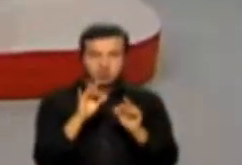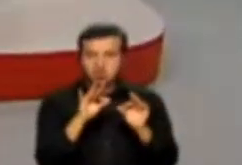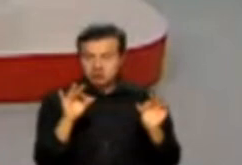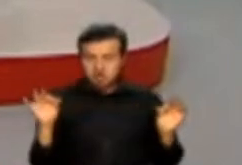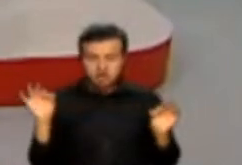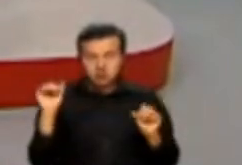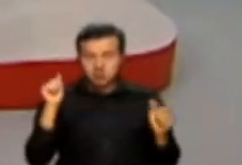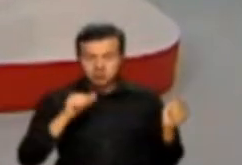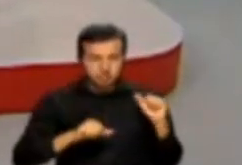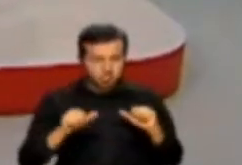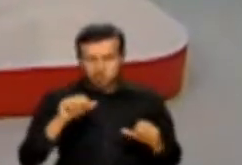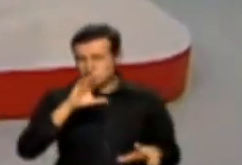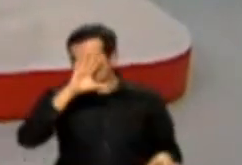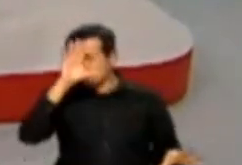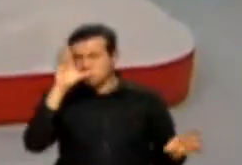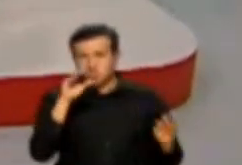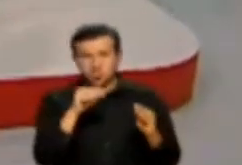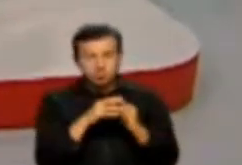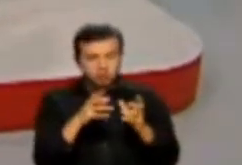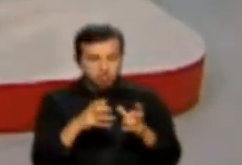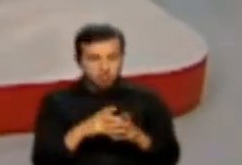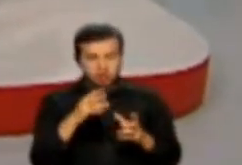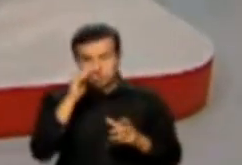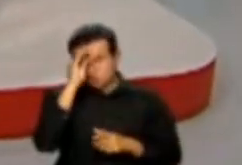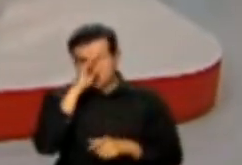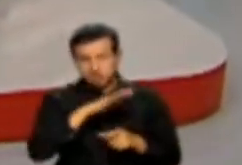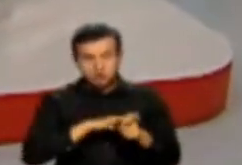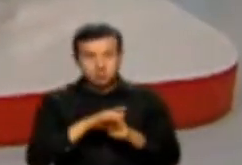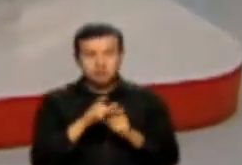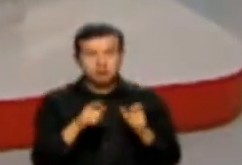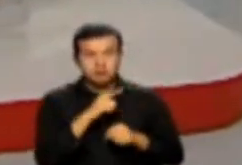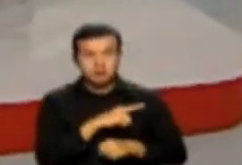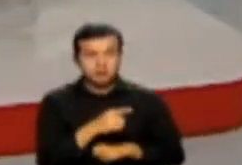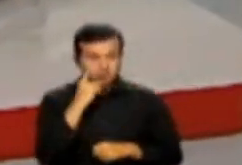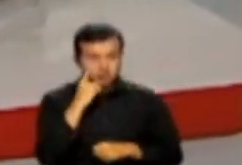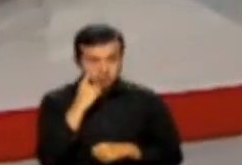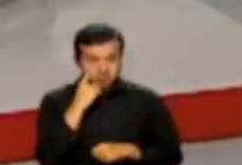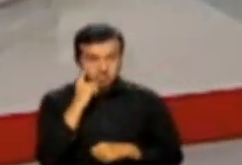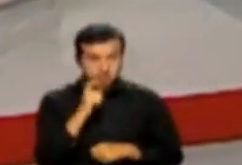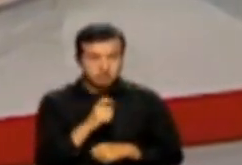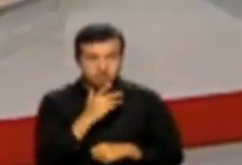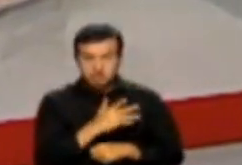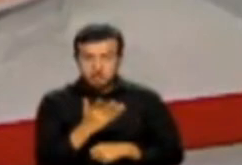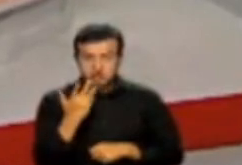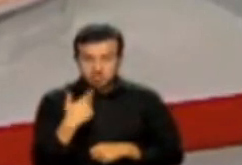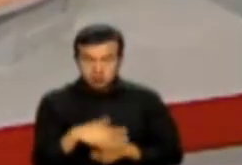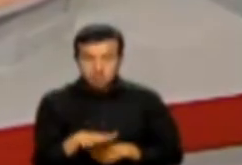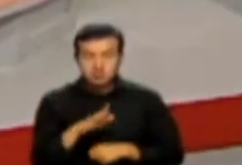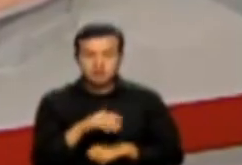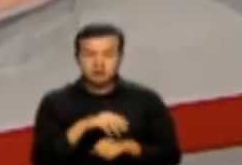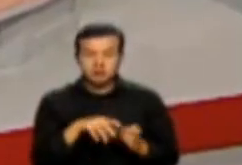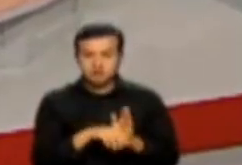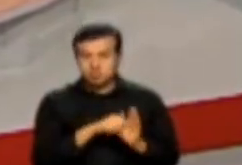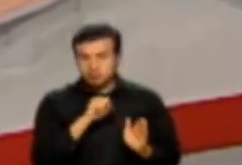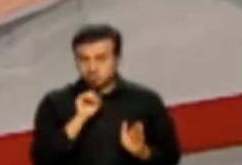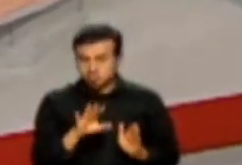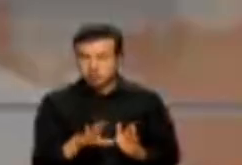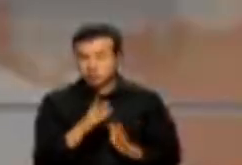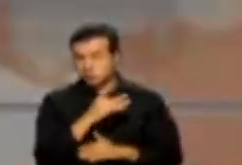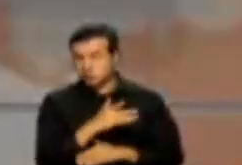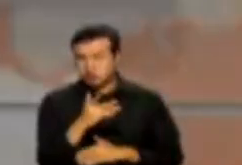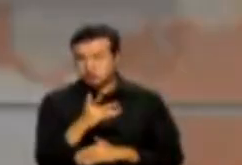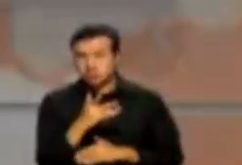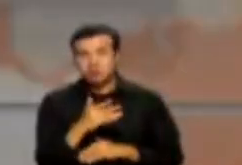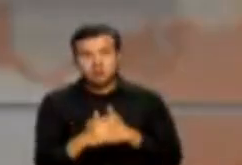laboratorios todas las salas de hospitalización donde va a ser el flujo del paciente que va a ser trasplantado por tanto en